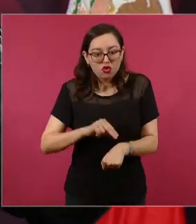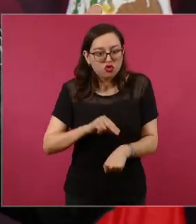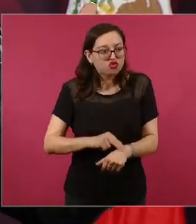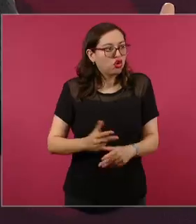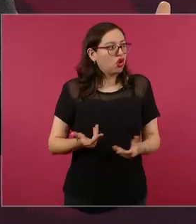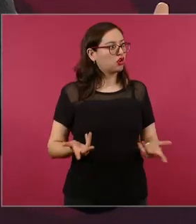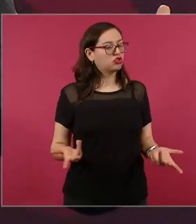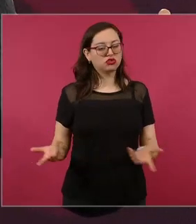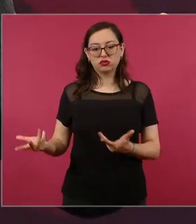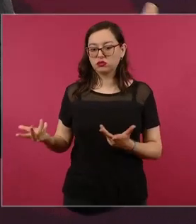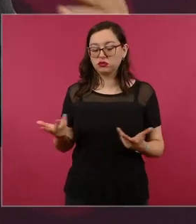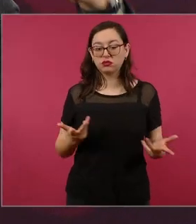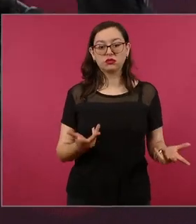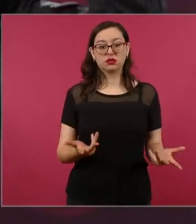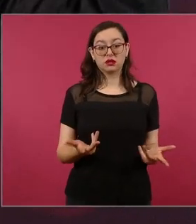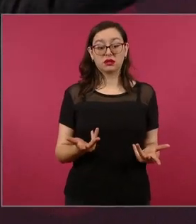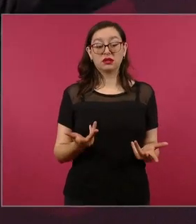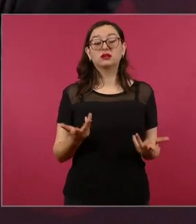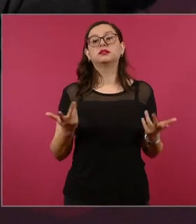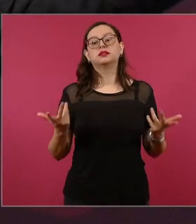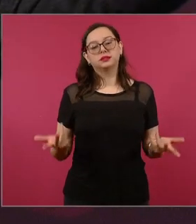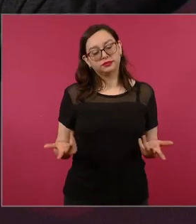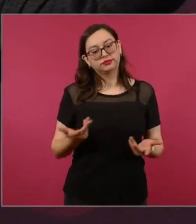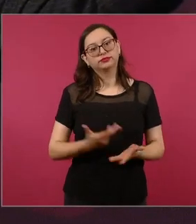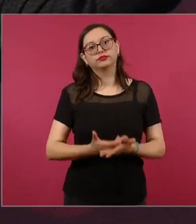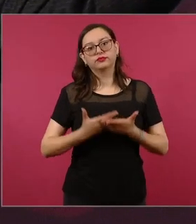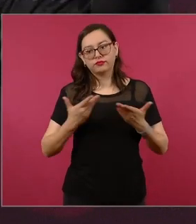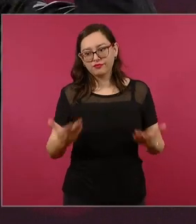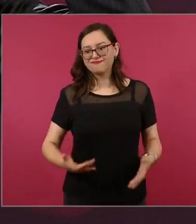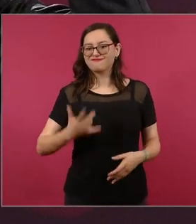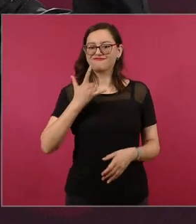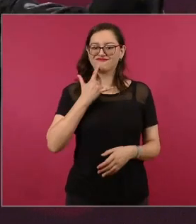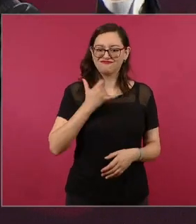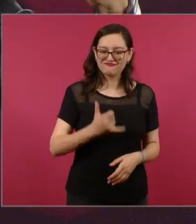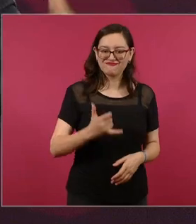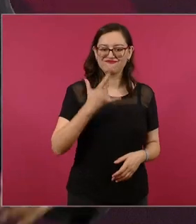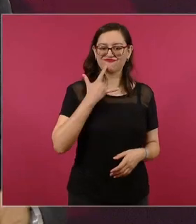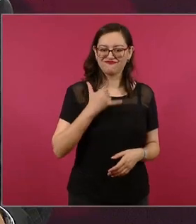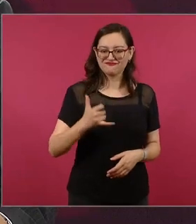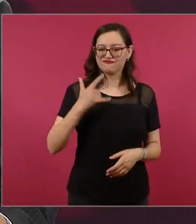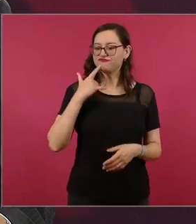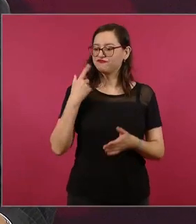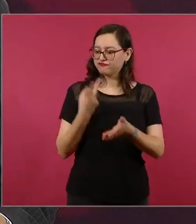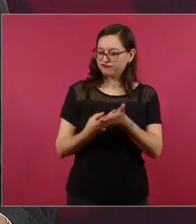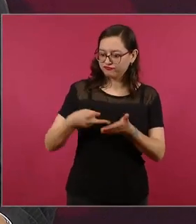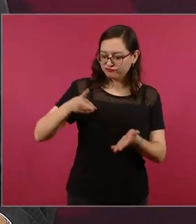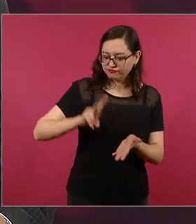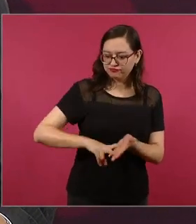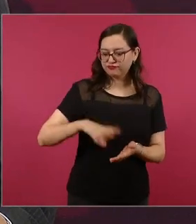esfuerzo de ampliar las becas, vamos a dejar